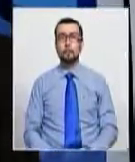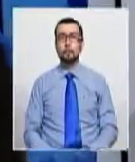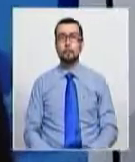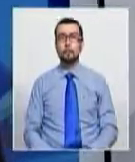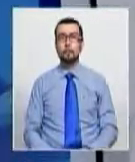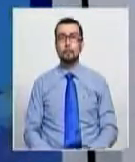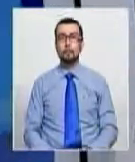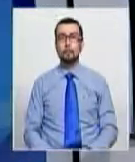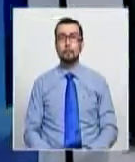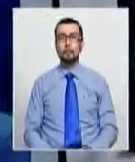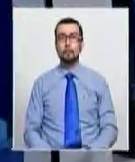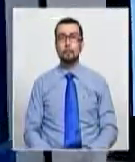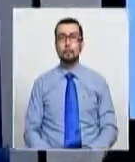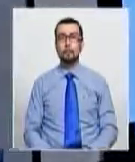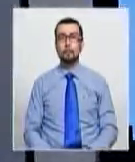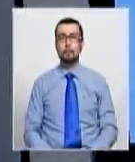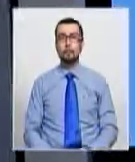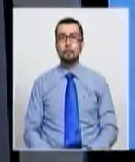bien